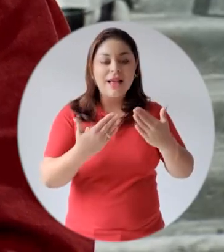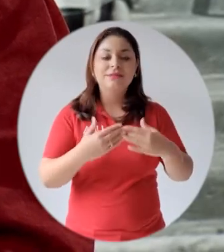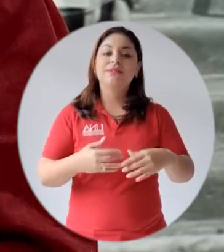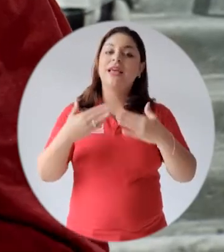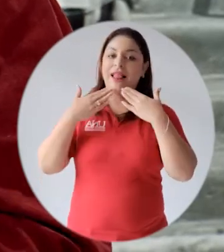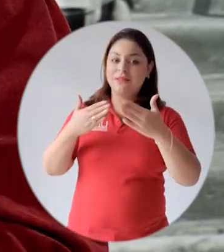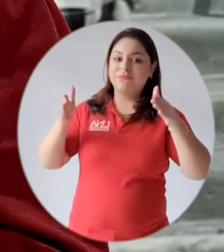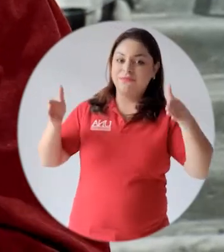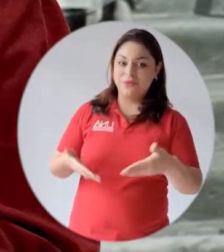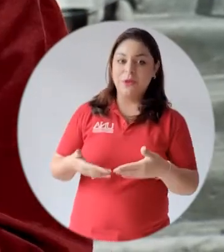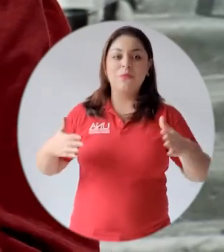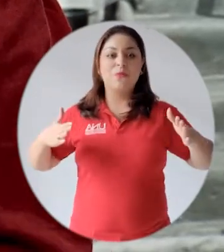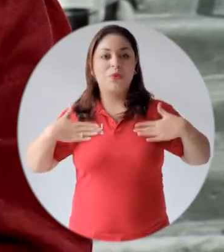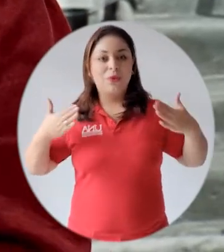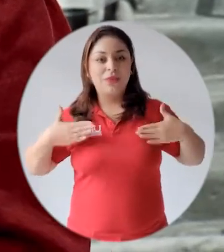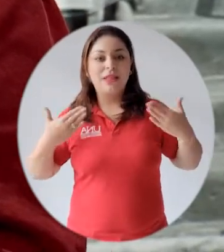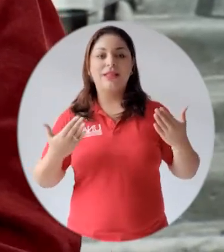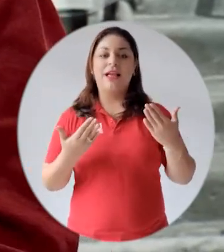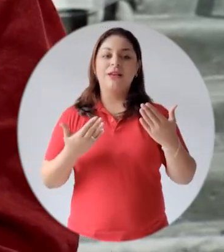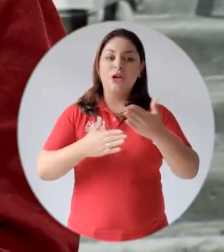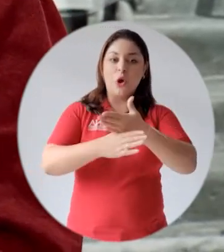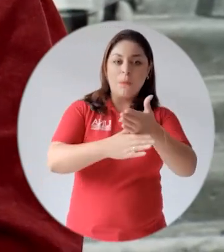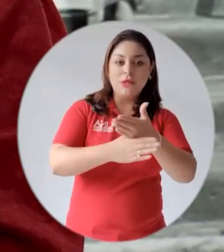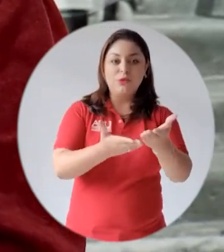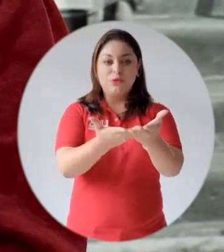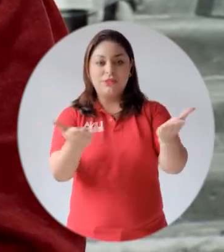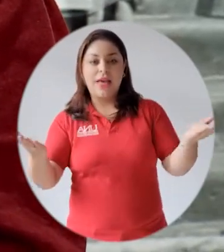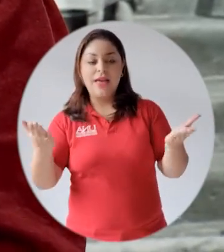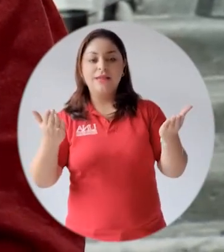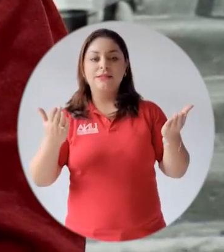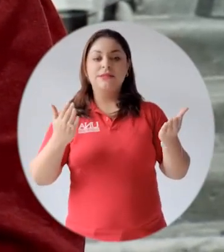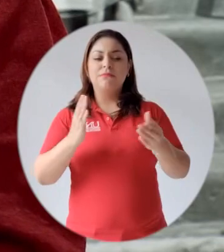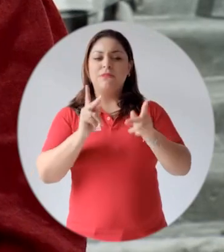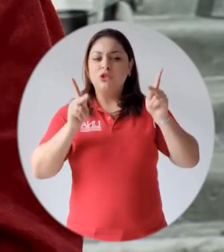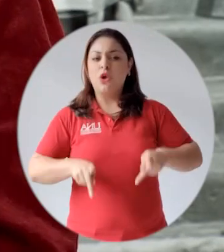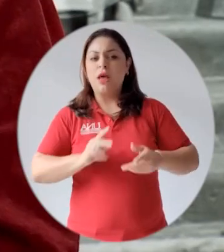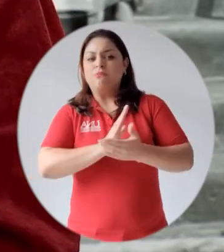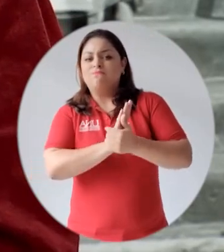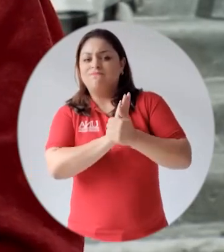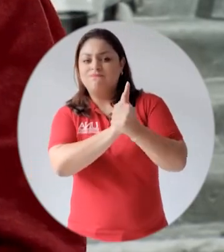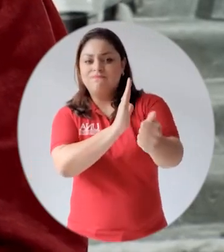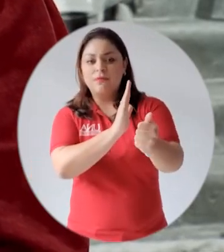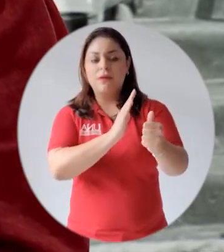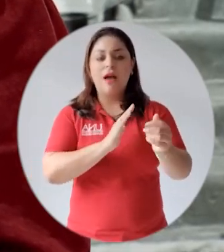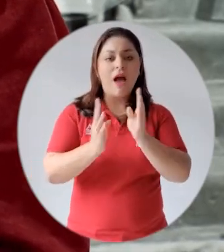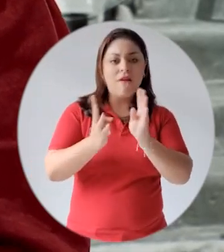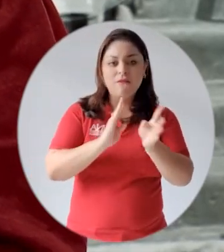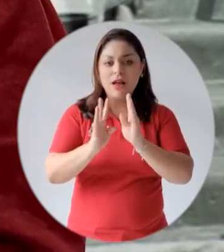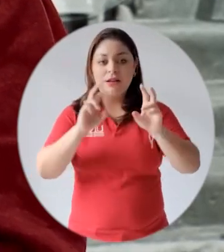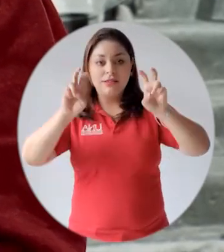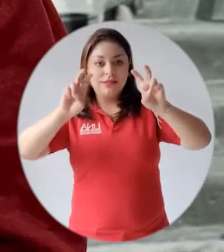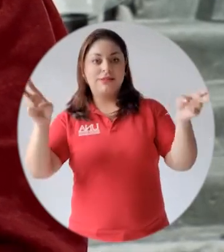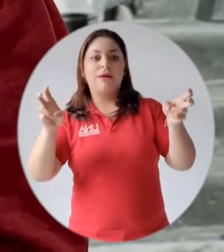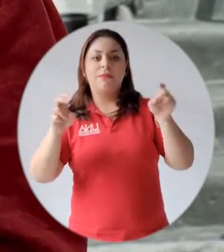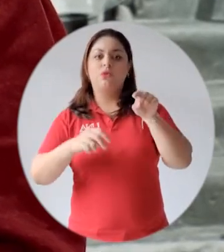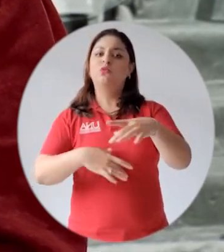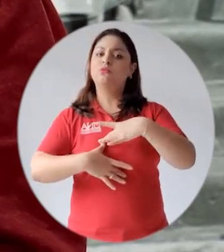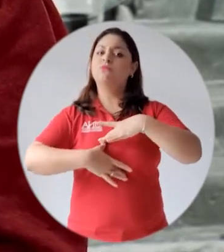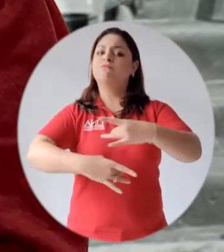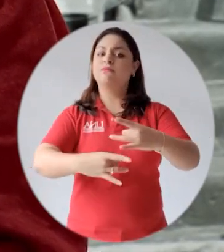Igualmente, Maribel, muy contenta de poder compartir con los expertos sobre este tema y hablar de lo que nos interesa y es de esas desigualdades que